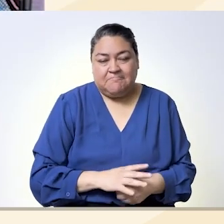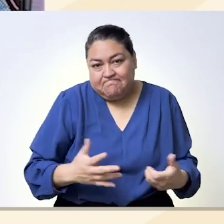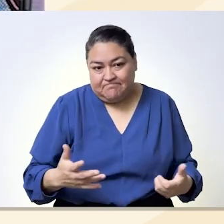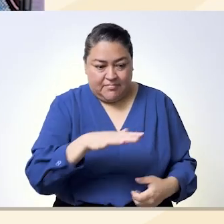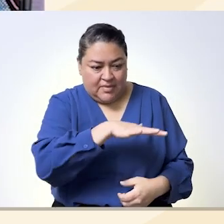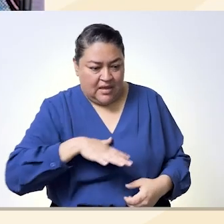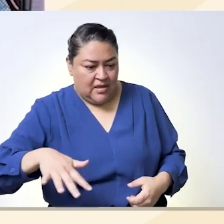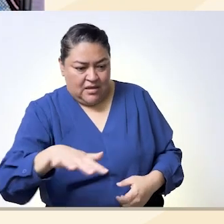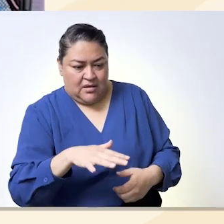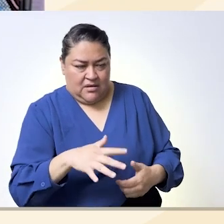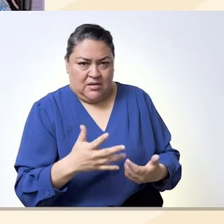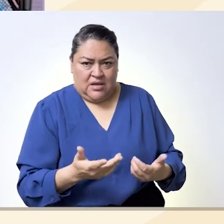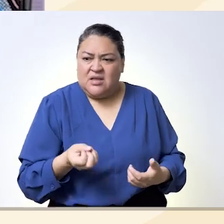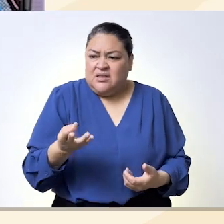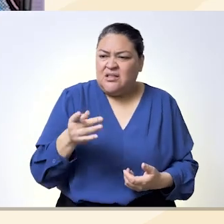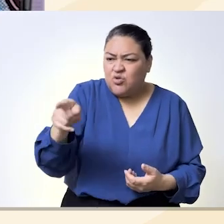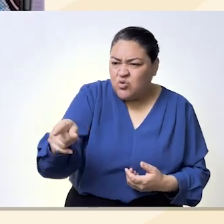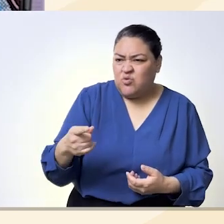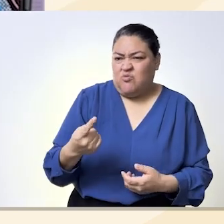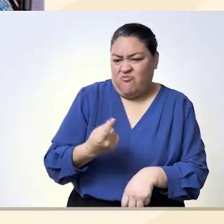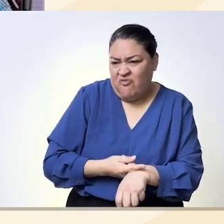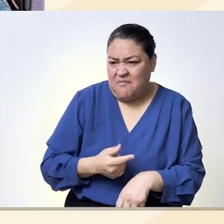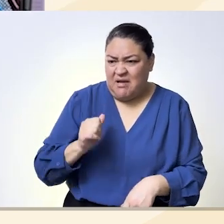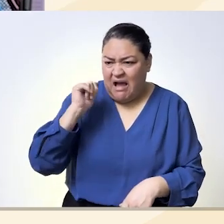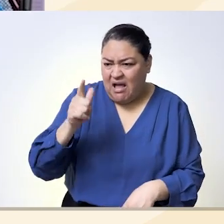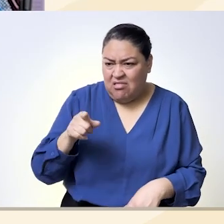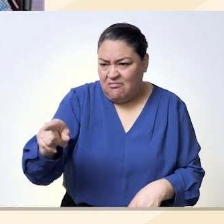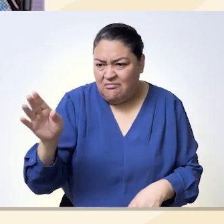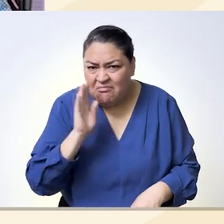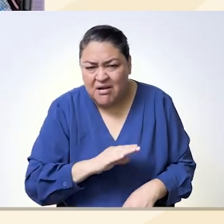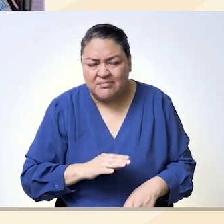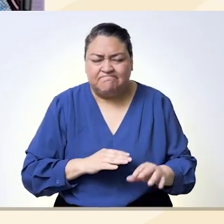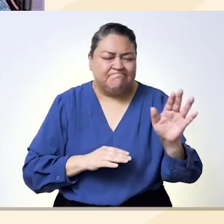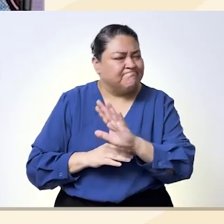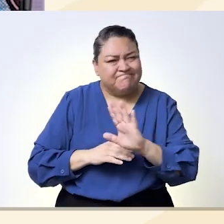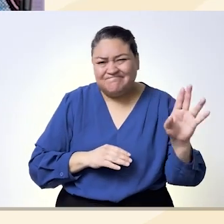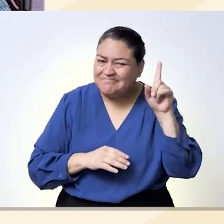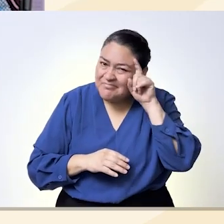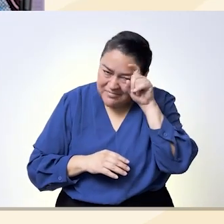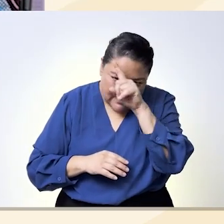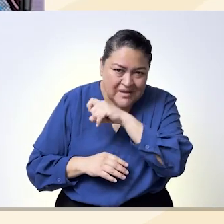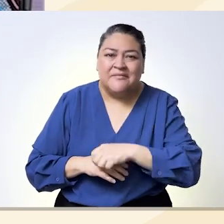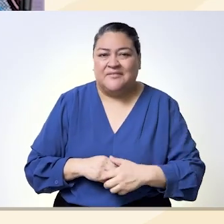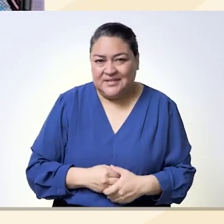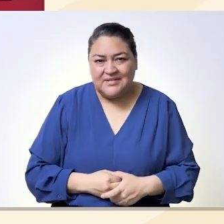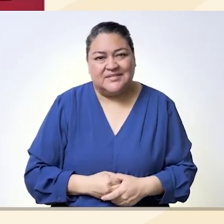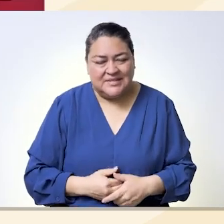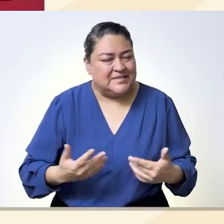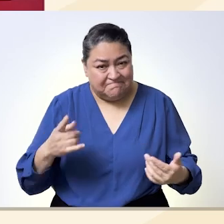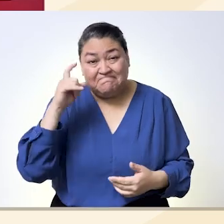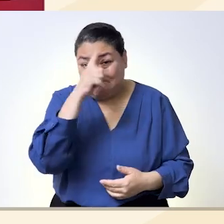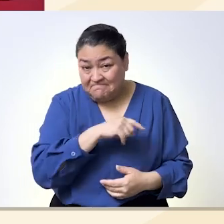simbólico que sea digno, que esté fuera del trastorno, que esté fuera de la periferia, que esté fuera del dolor, que esté fuera, o